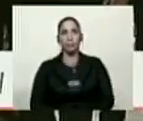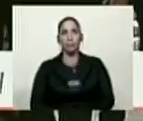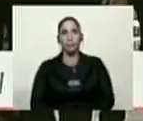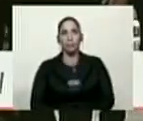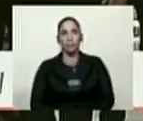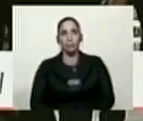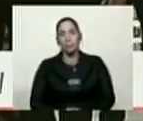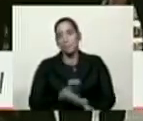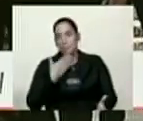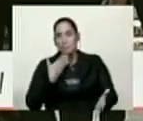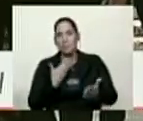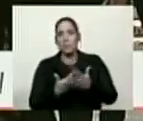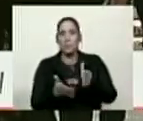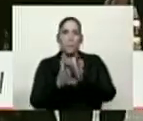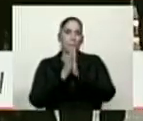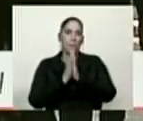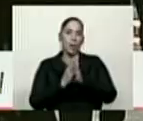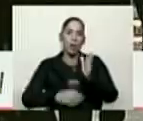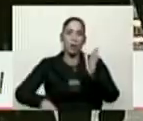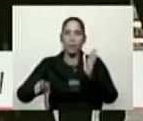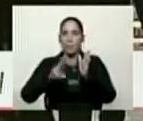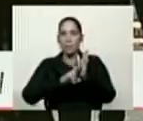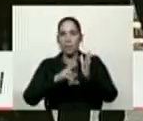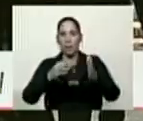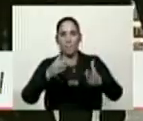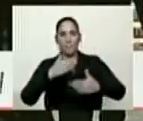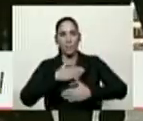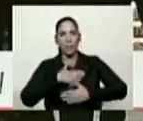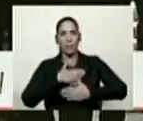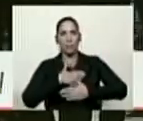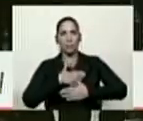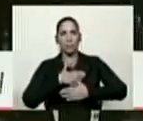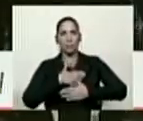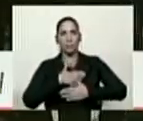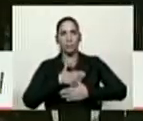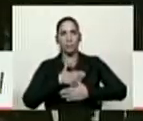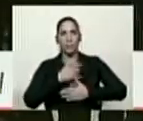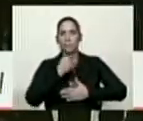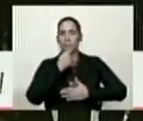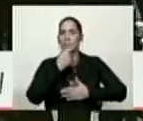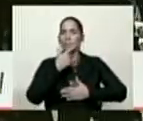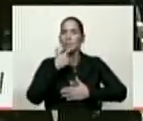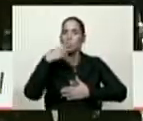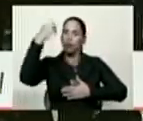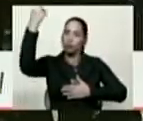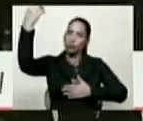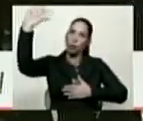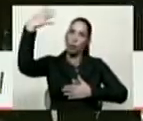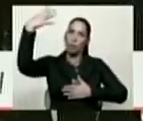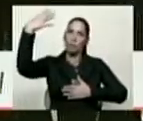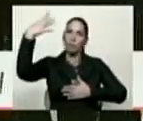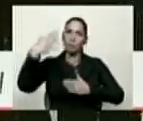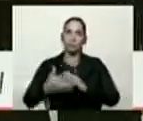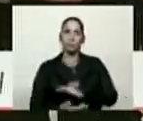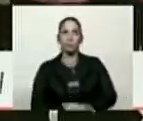Les pido por favor, repitan conmigo en medio de este hermoso sol.